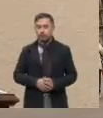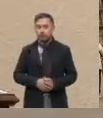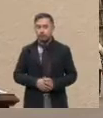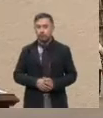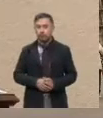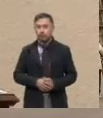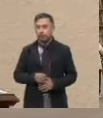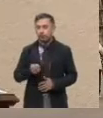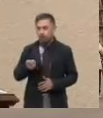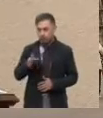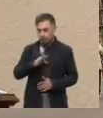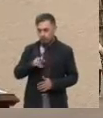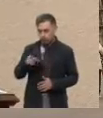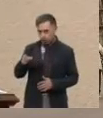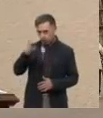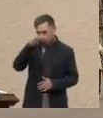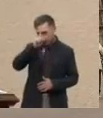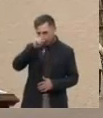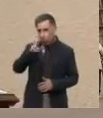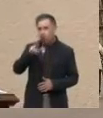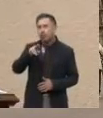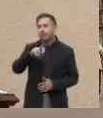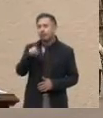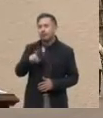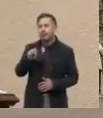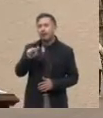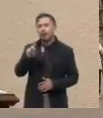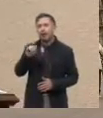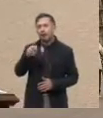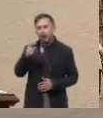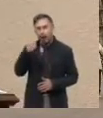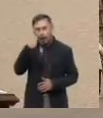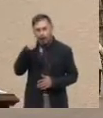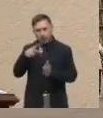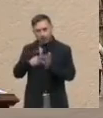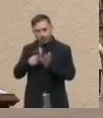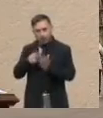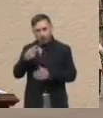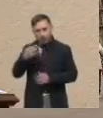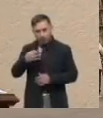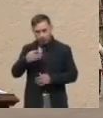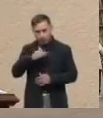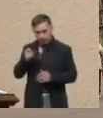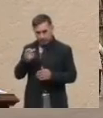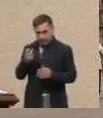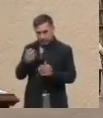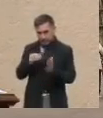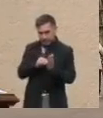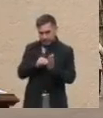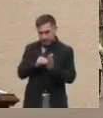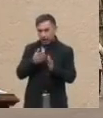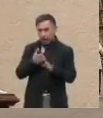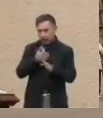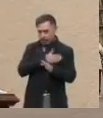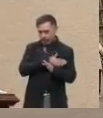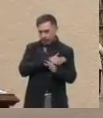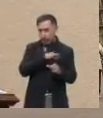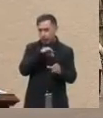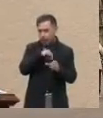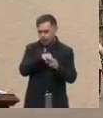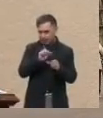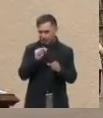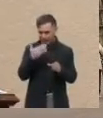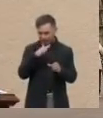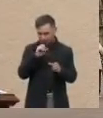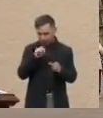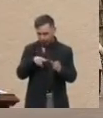esto ya incluiría, consejero Ruiz Aldaña, lo del criterio de reincidencia, porque iría ya con subsanado en la votación que acabamos de tener, ¿cierto?